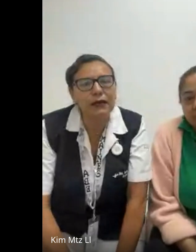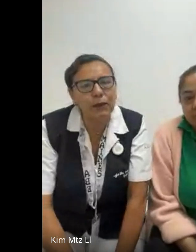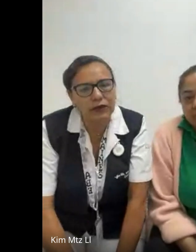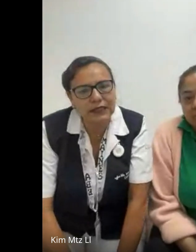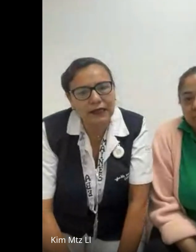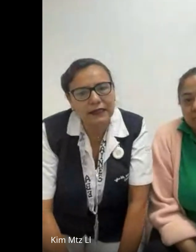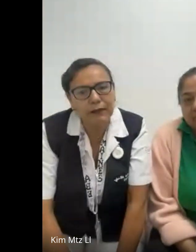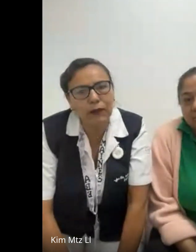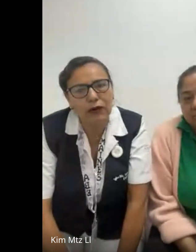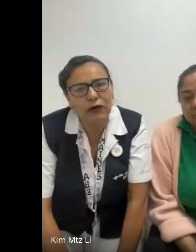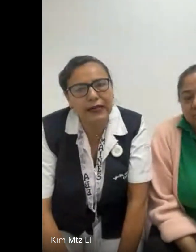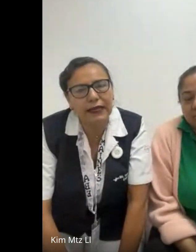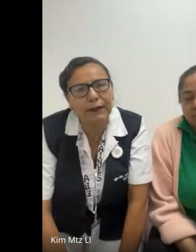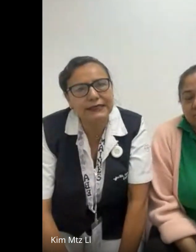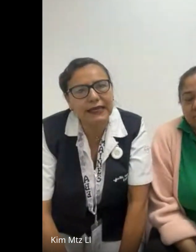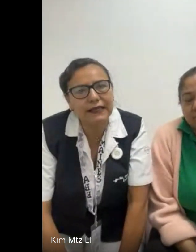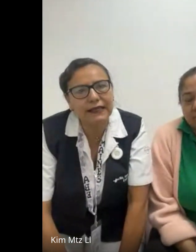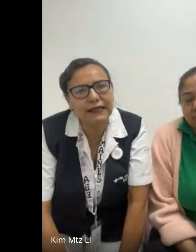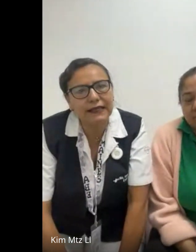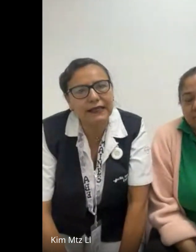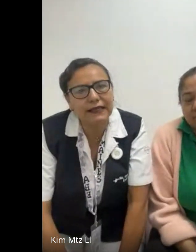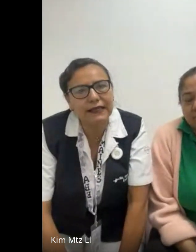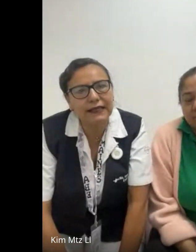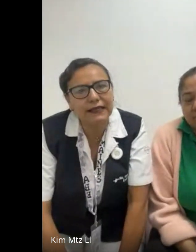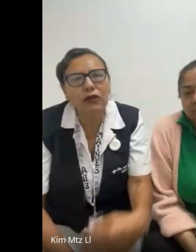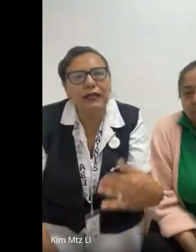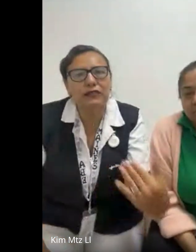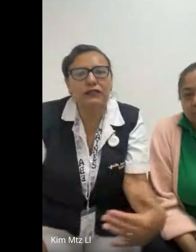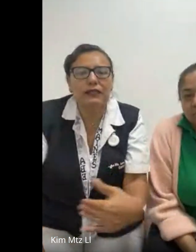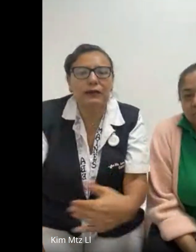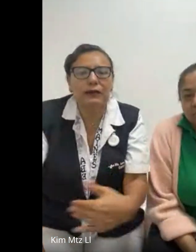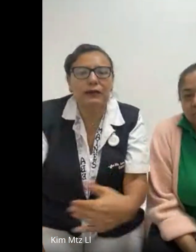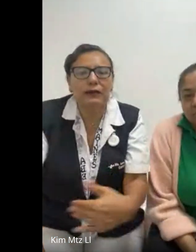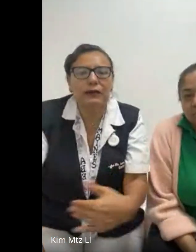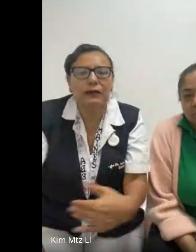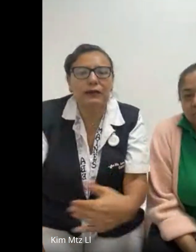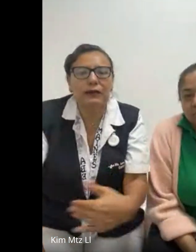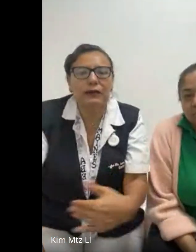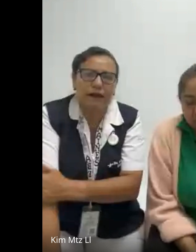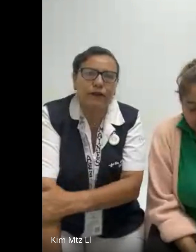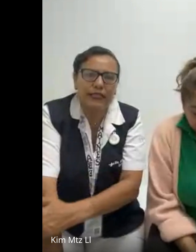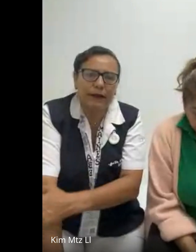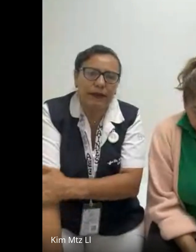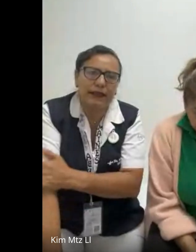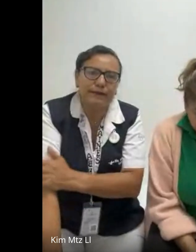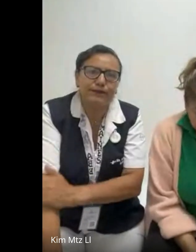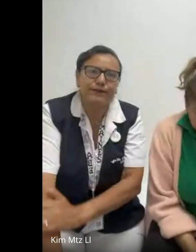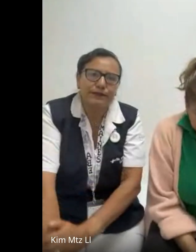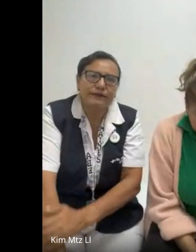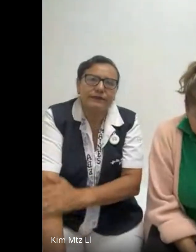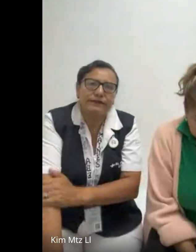es importante porque el paciente, aquí una de las cosas importantes es el paciente,